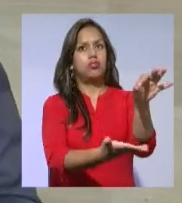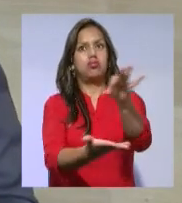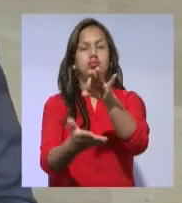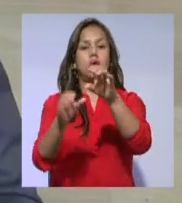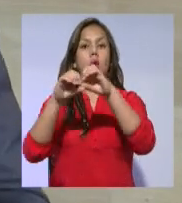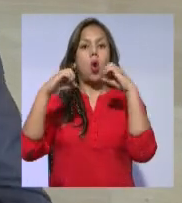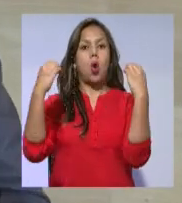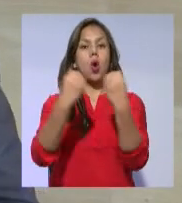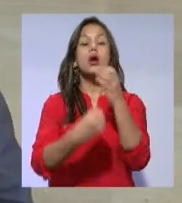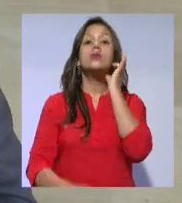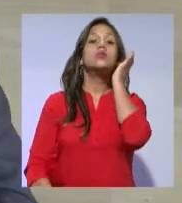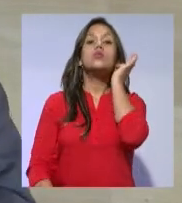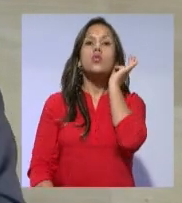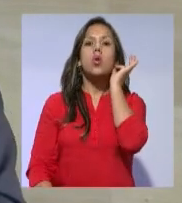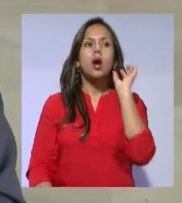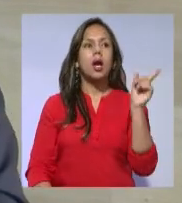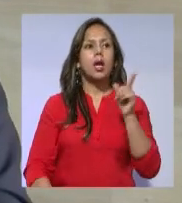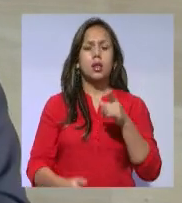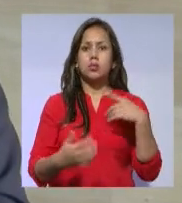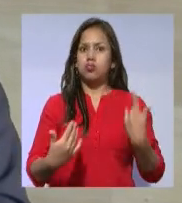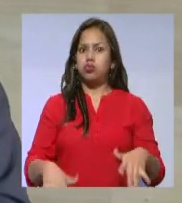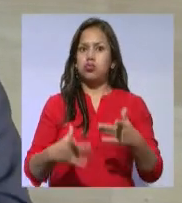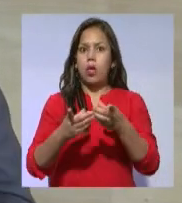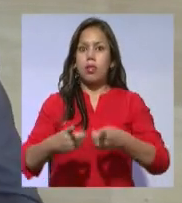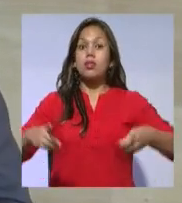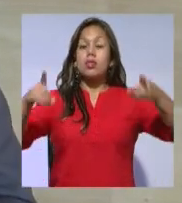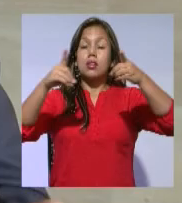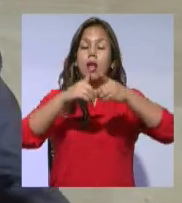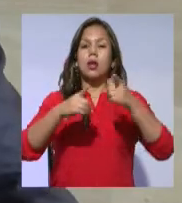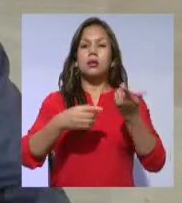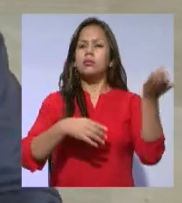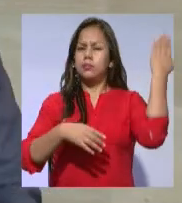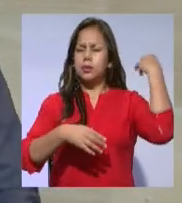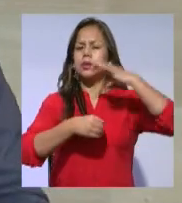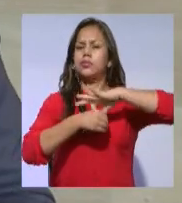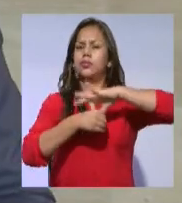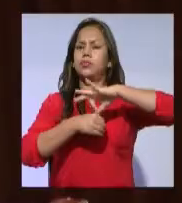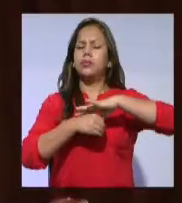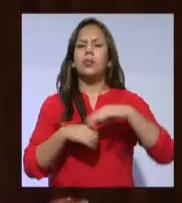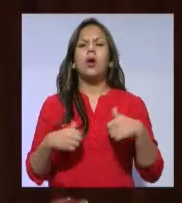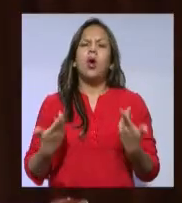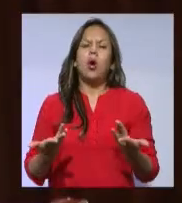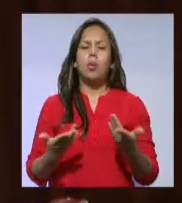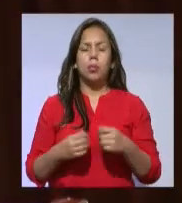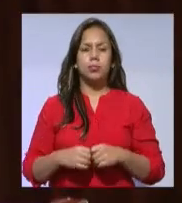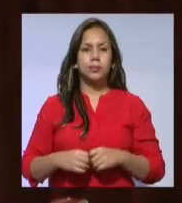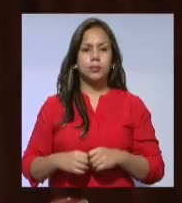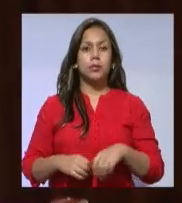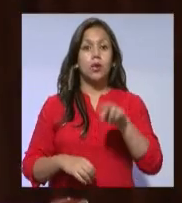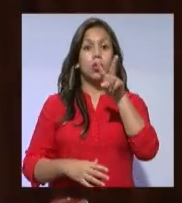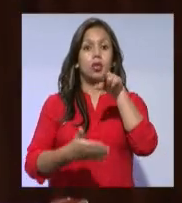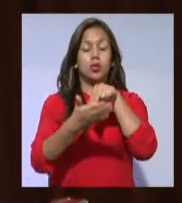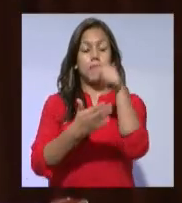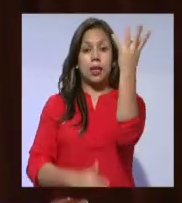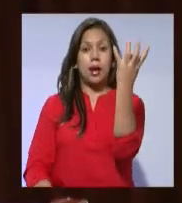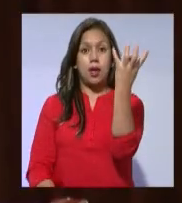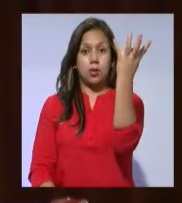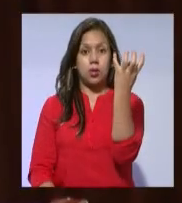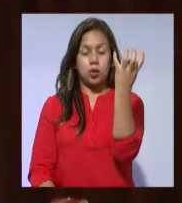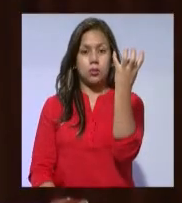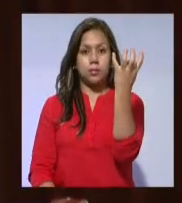de mujeres presentó algunas cifras de lo que fueron las elecciones pasadas en el 2014